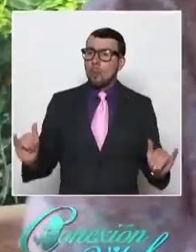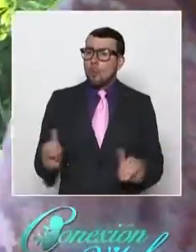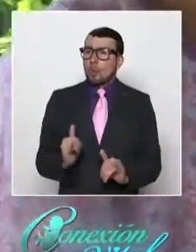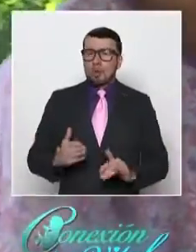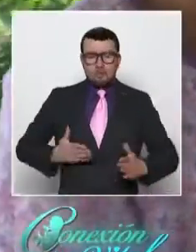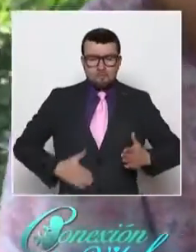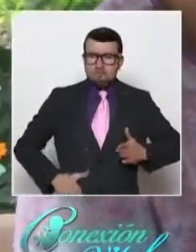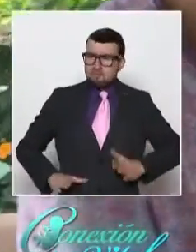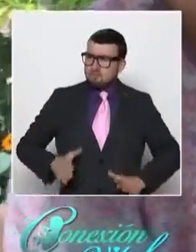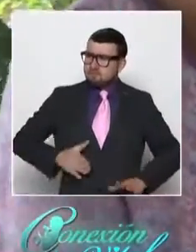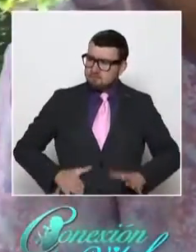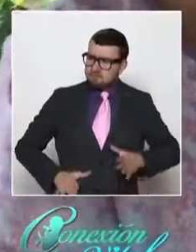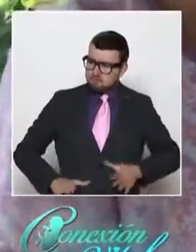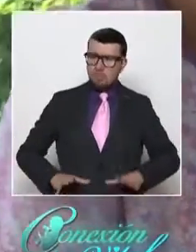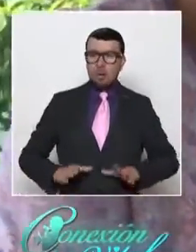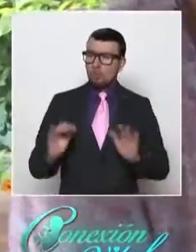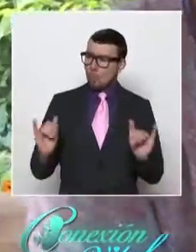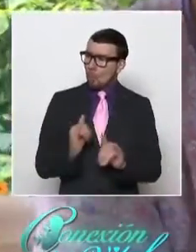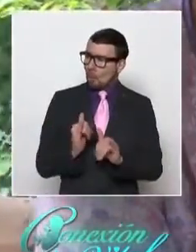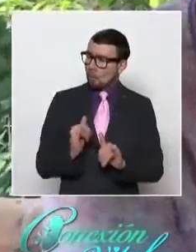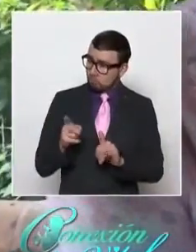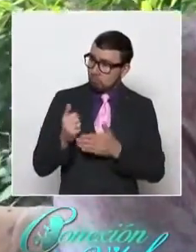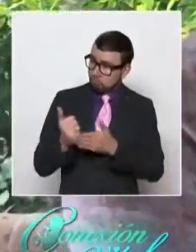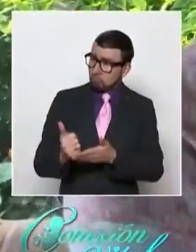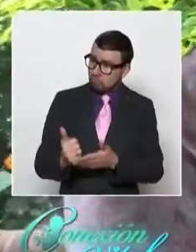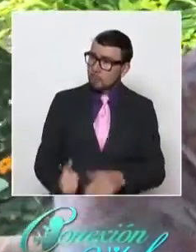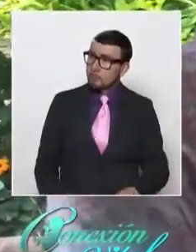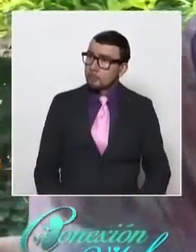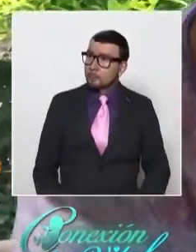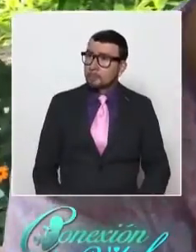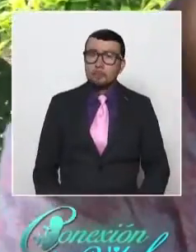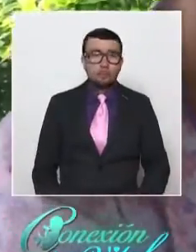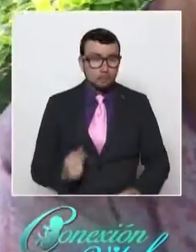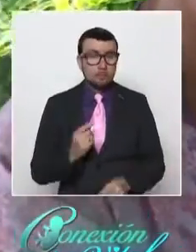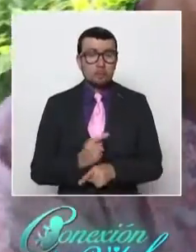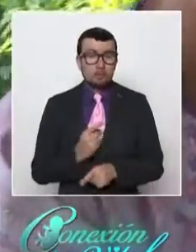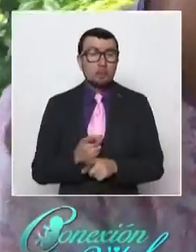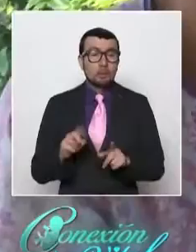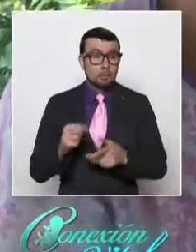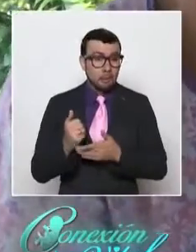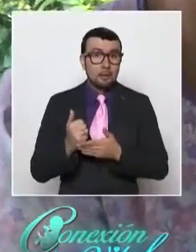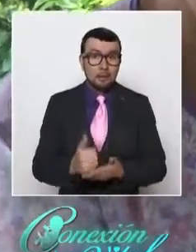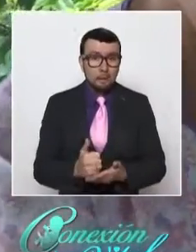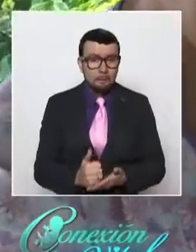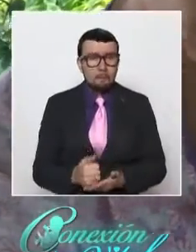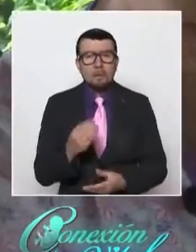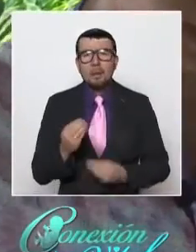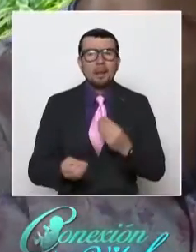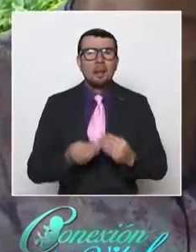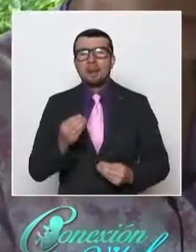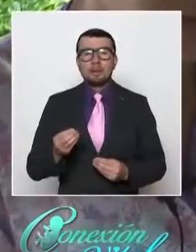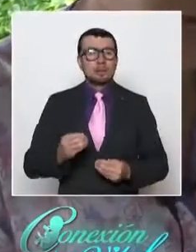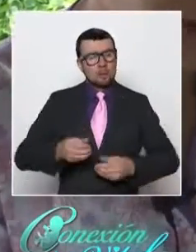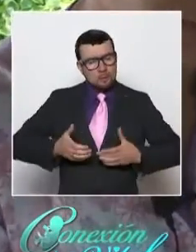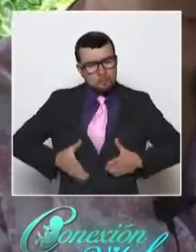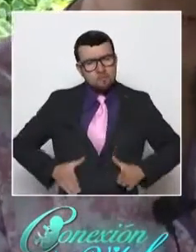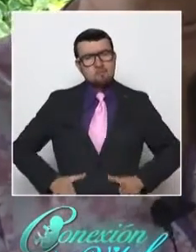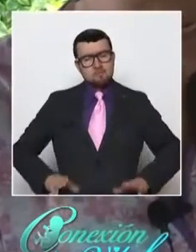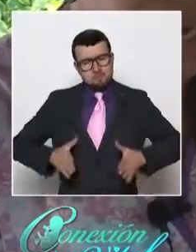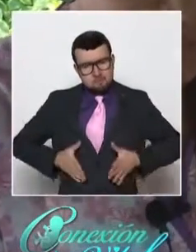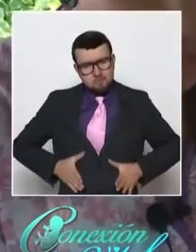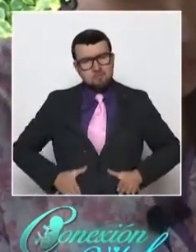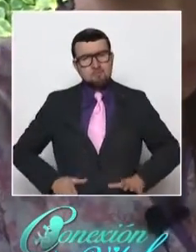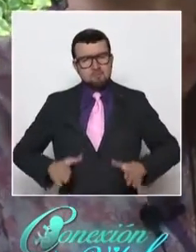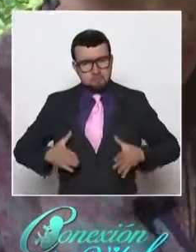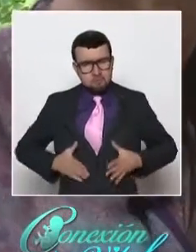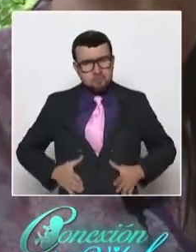Ok, los masajes reductores como tal se manejan con el fin de mejorar el moldeamiento corporal.